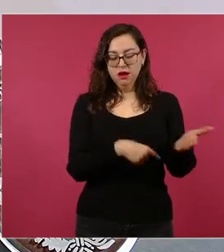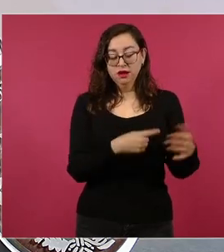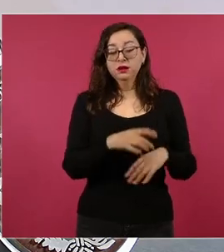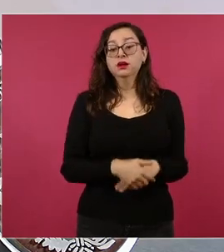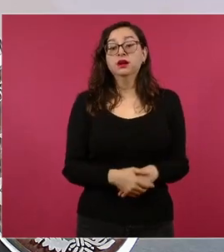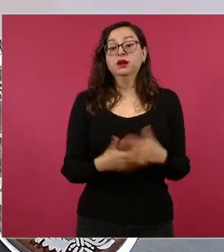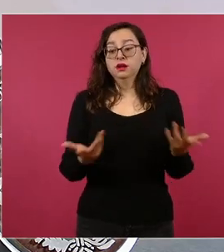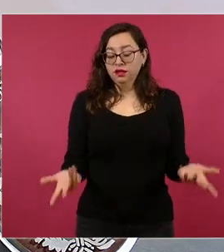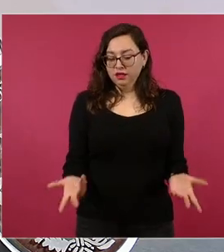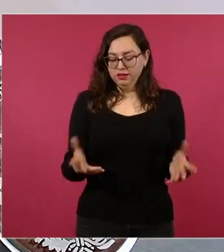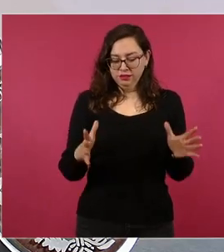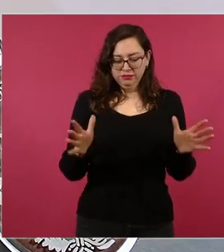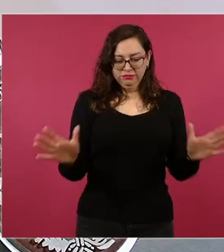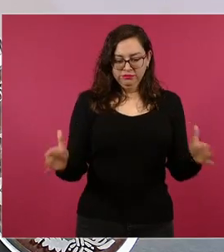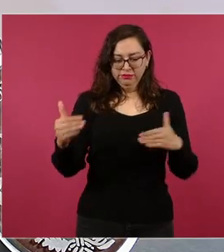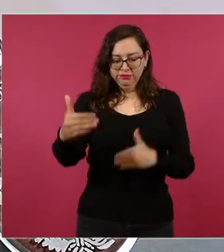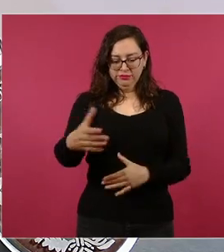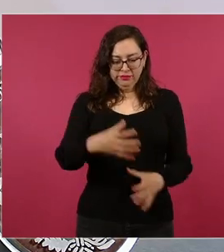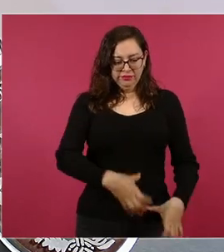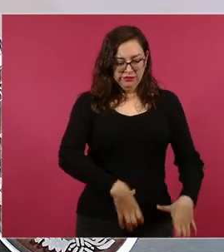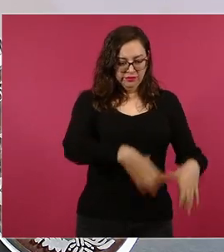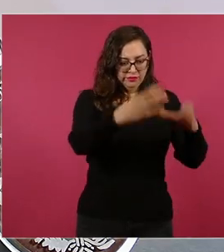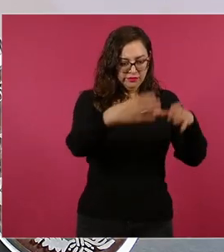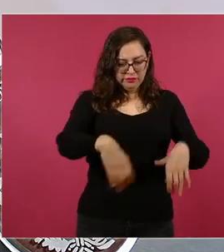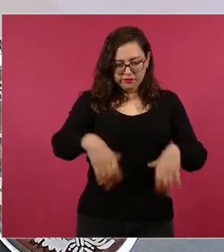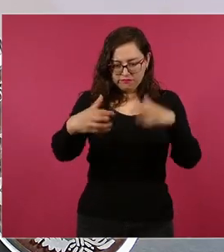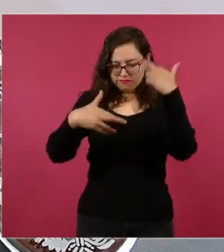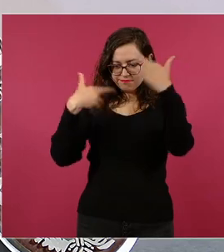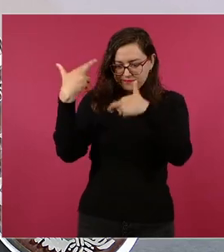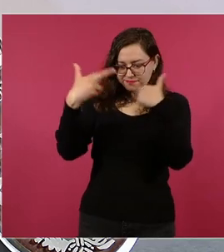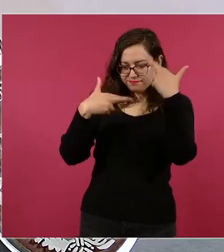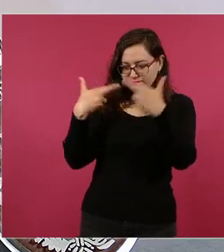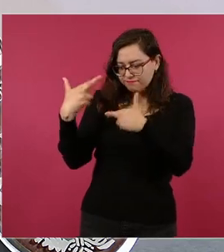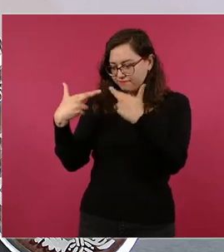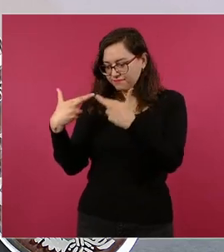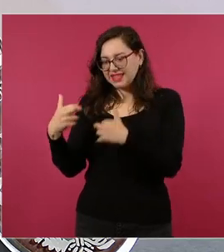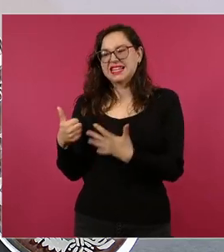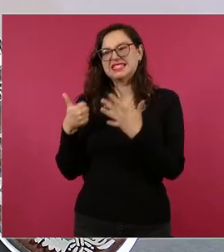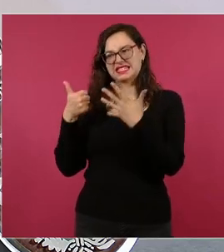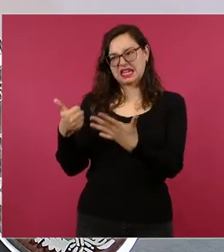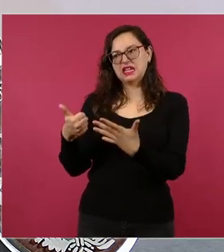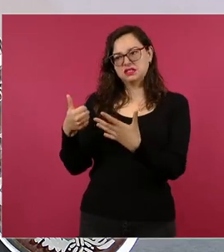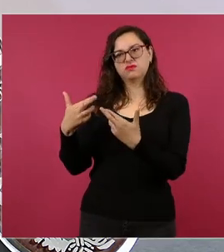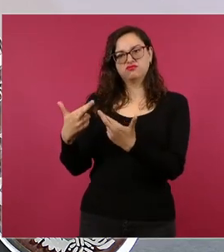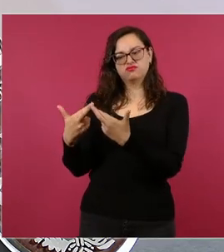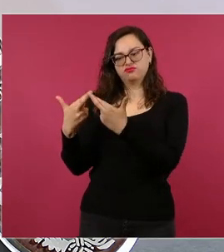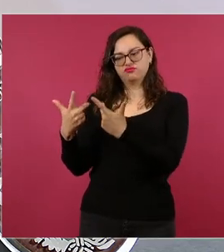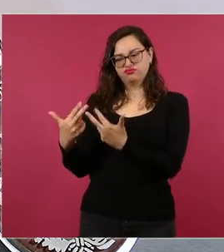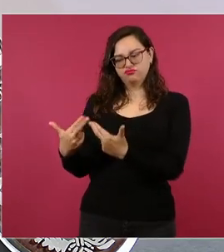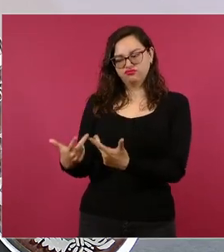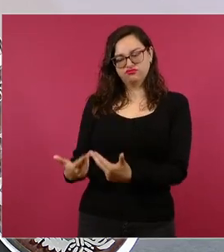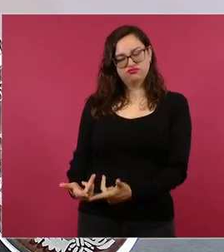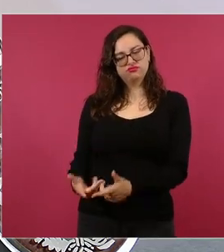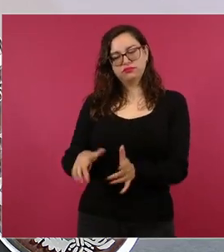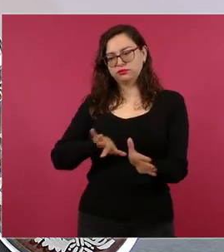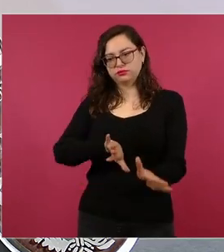había 89 cilindros, únicamente fueron inmovilizados 6 por condiciones de